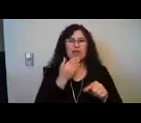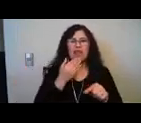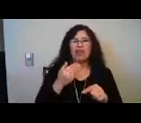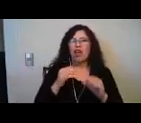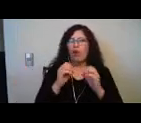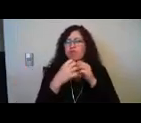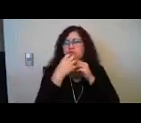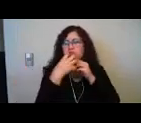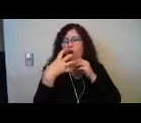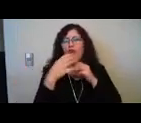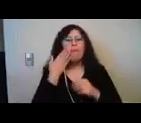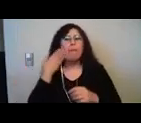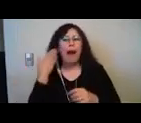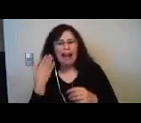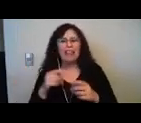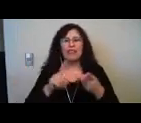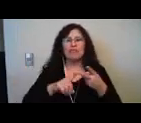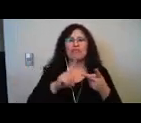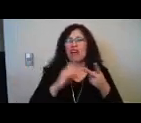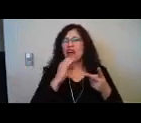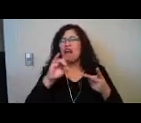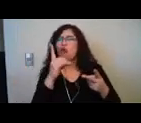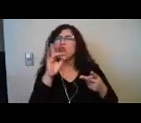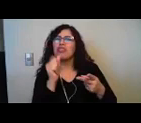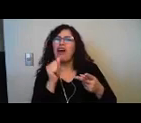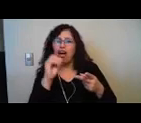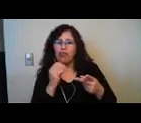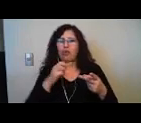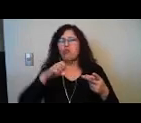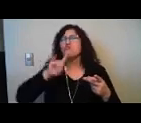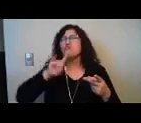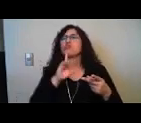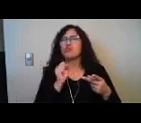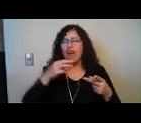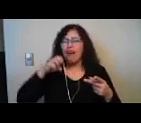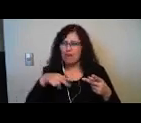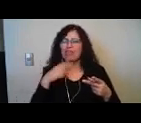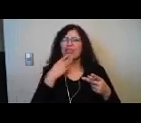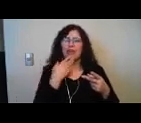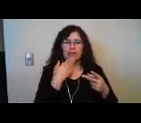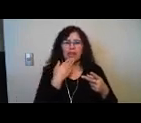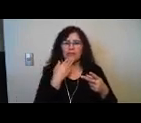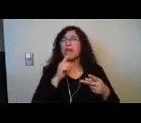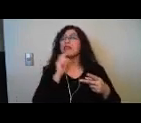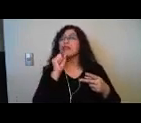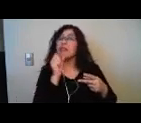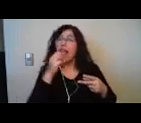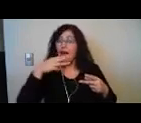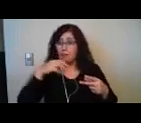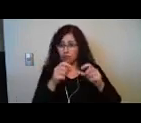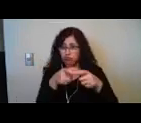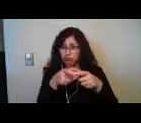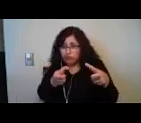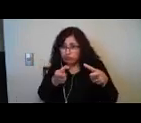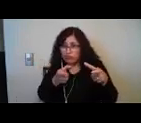pálido, ¿ya? El núcleo subtalámico también, que es parte del sistema, de este sistema extrapiramidal. El tálamo también algunos textos lo